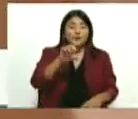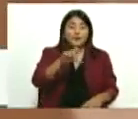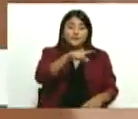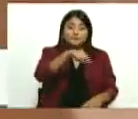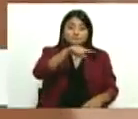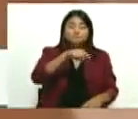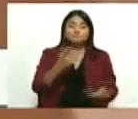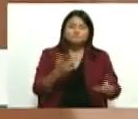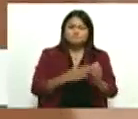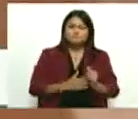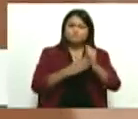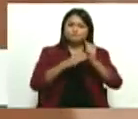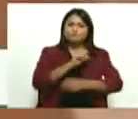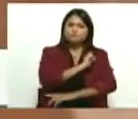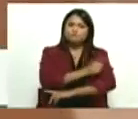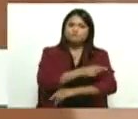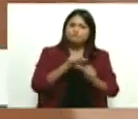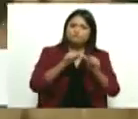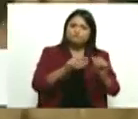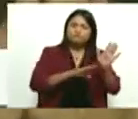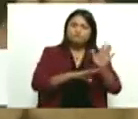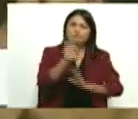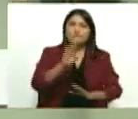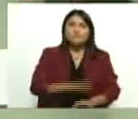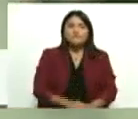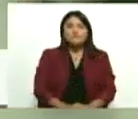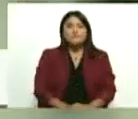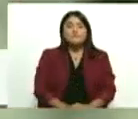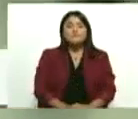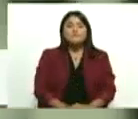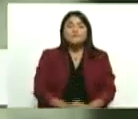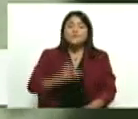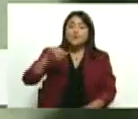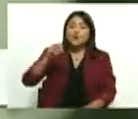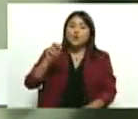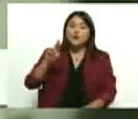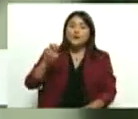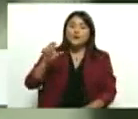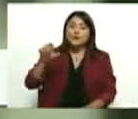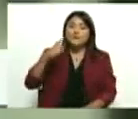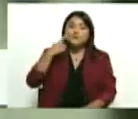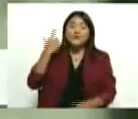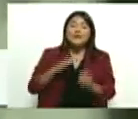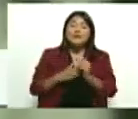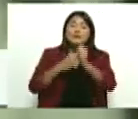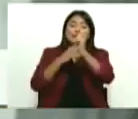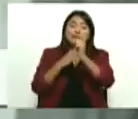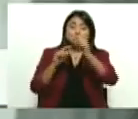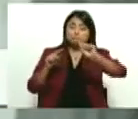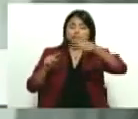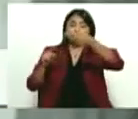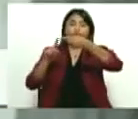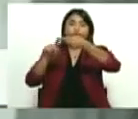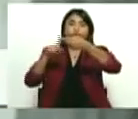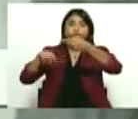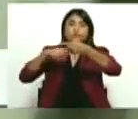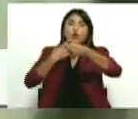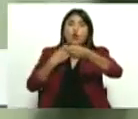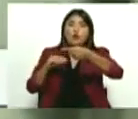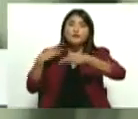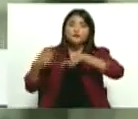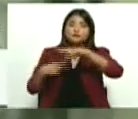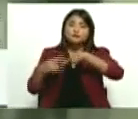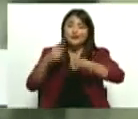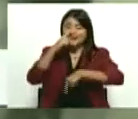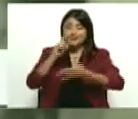Rodríguez para sobresalir. Jorge Rodríguez era el líder quizás más destacado entre la juventud revolucionaria